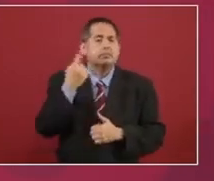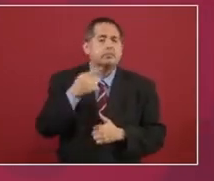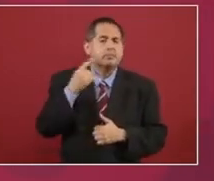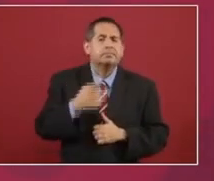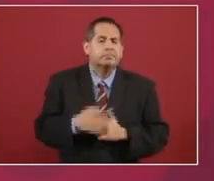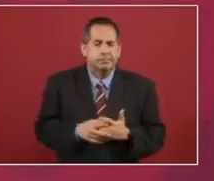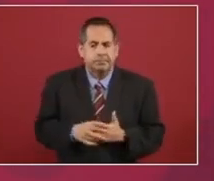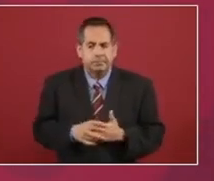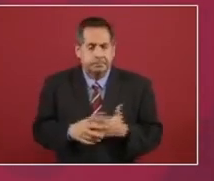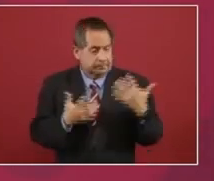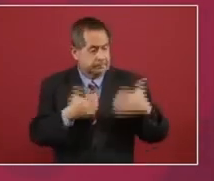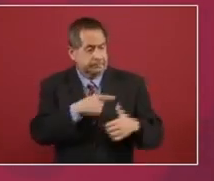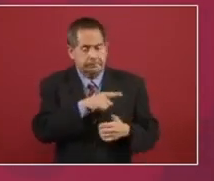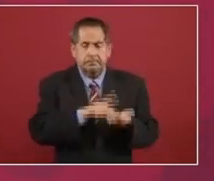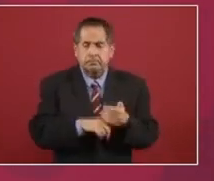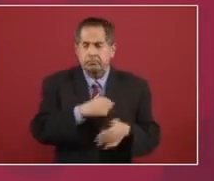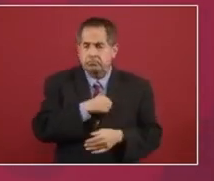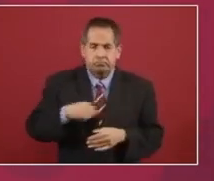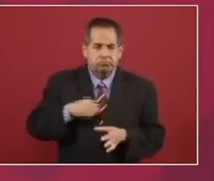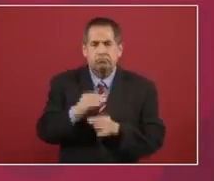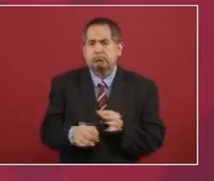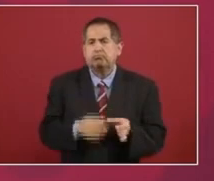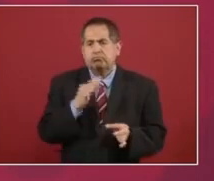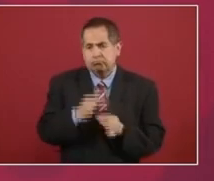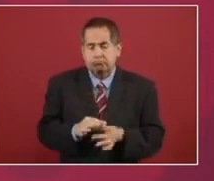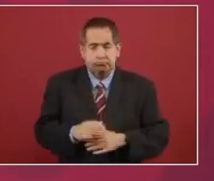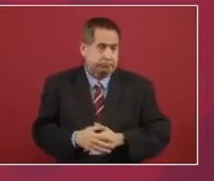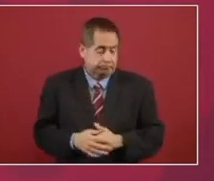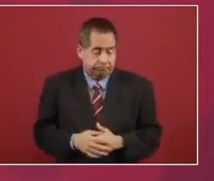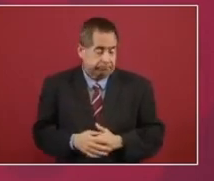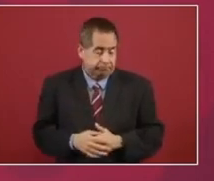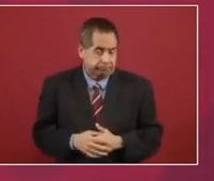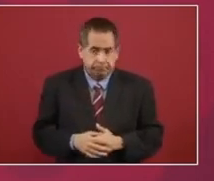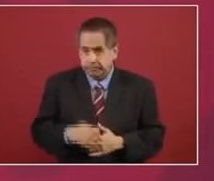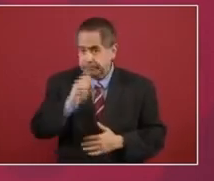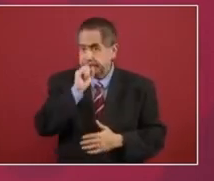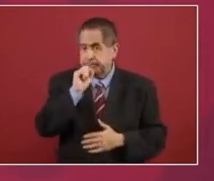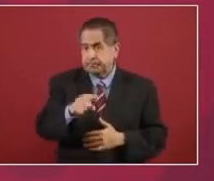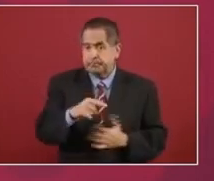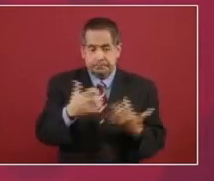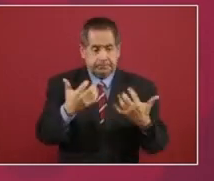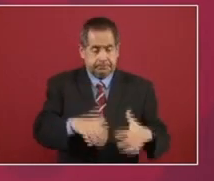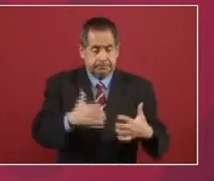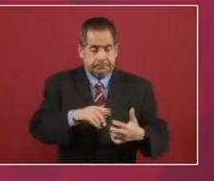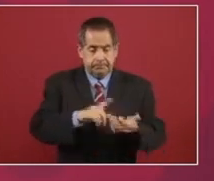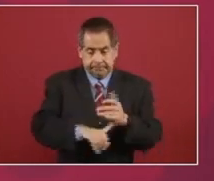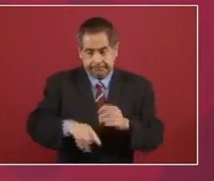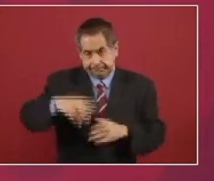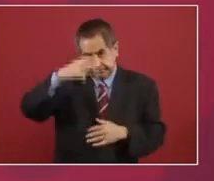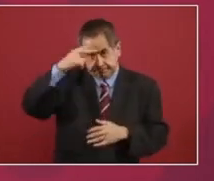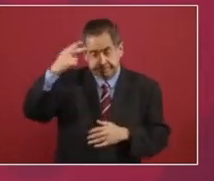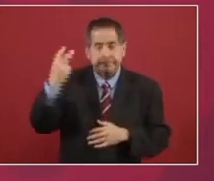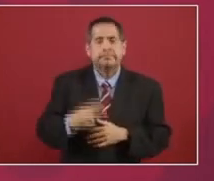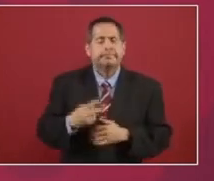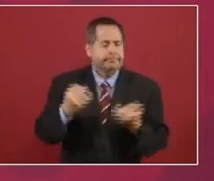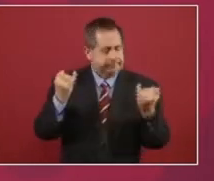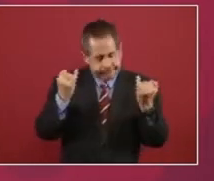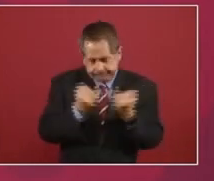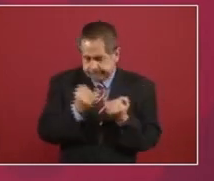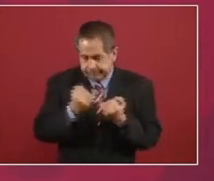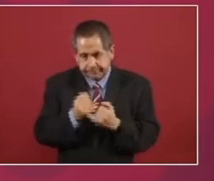que la empresa cumpla. Y lo mismo en el caso de las empresas mexicanas,